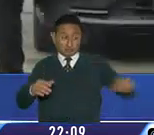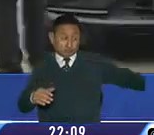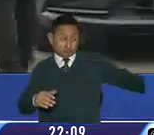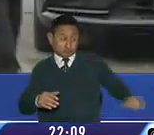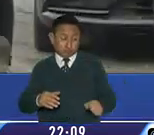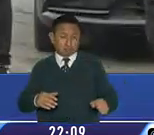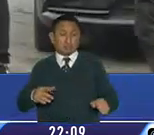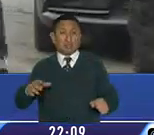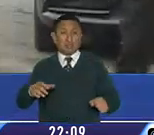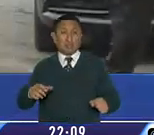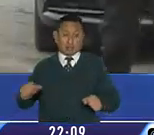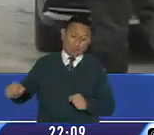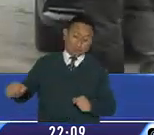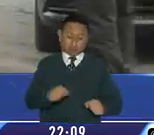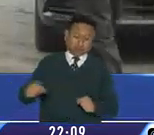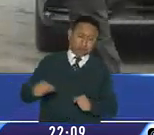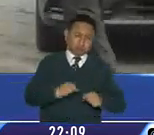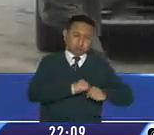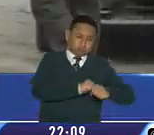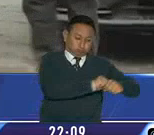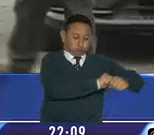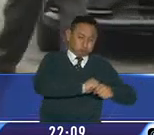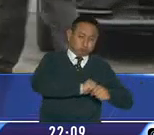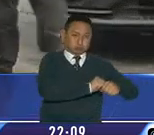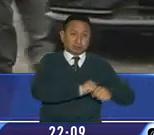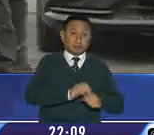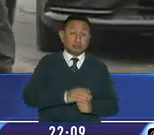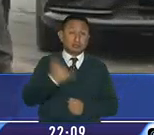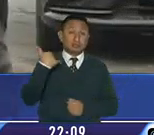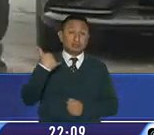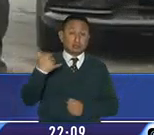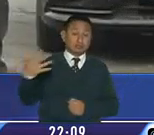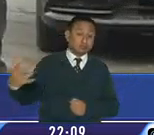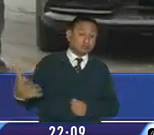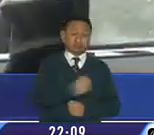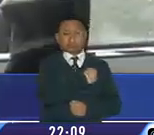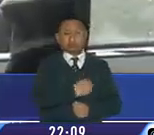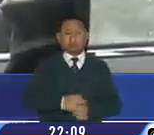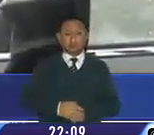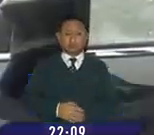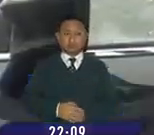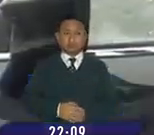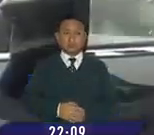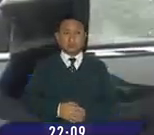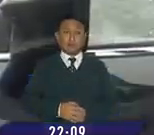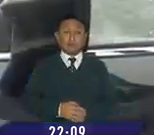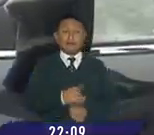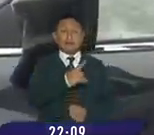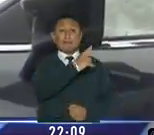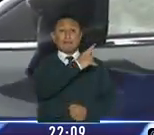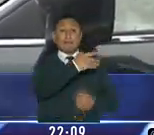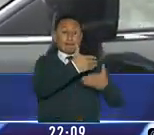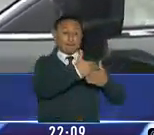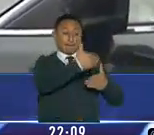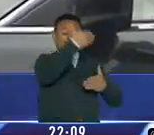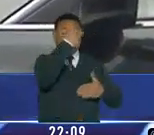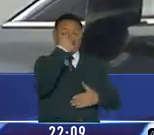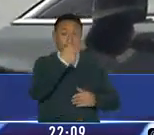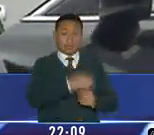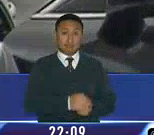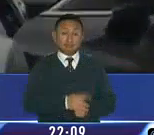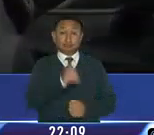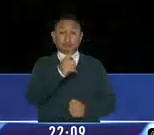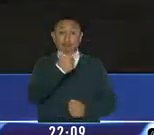y le alcanzó a arranchar el bolso que cargaba ahí. En una de las ventanas del automotor se podía divisar el impacto de las balas. Este hecho